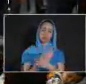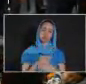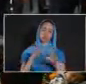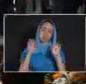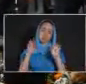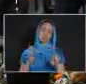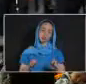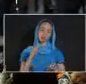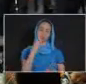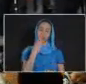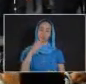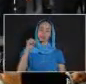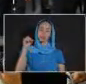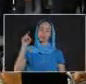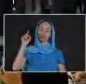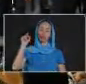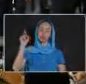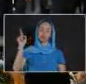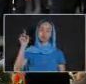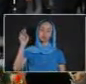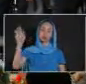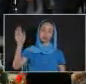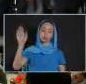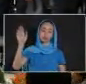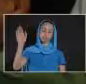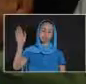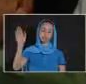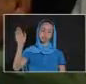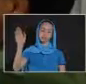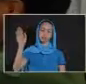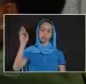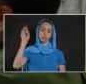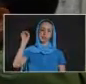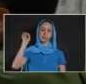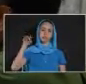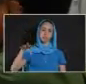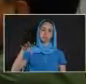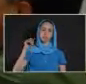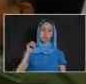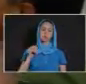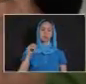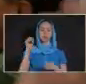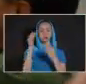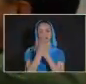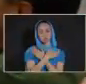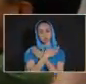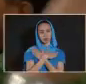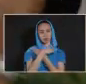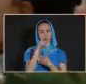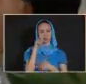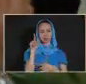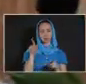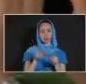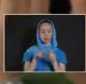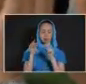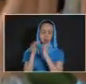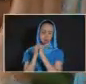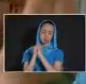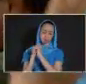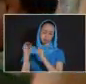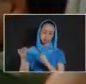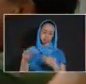en el nombre de Jesús. Bendecimos a los cumpleañeros también, Padre, suplicándote que tú les